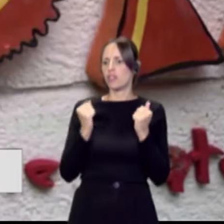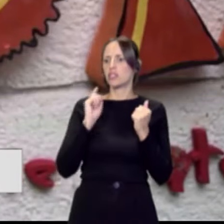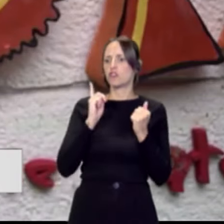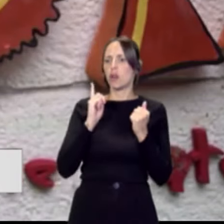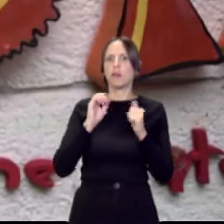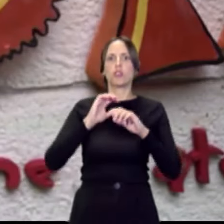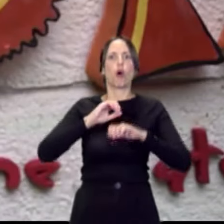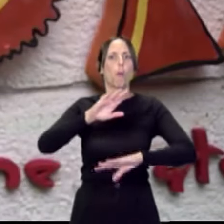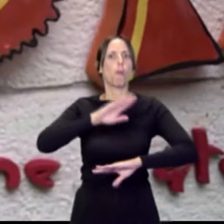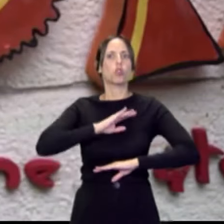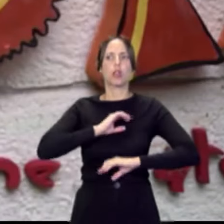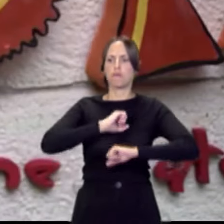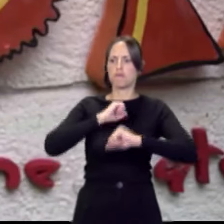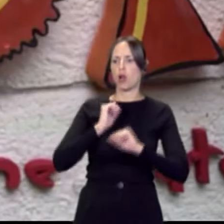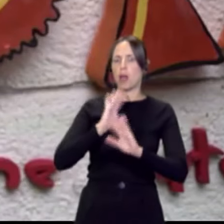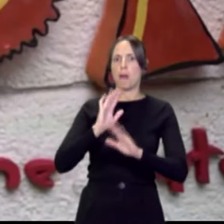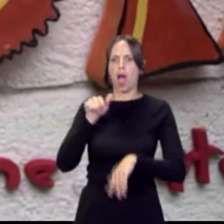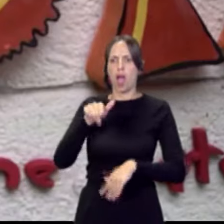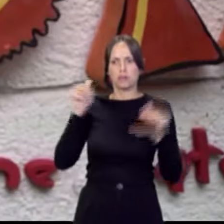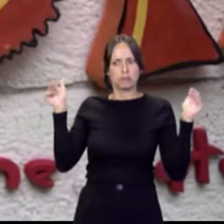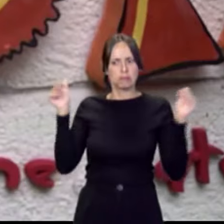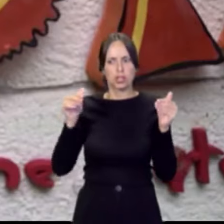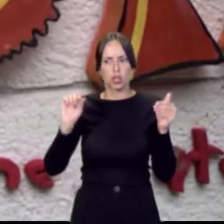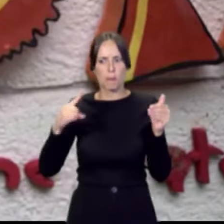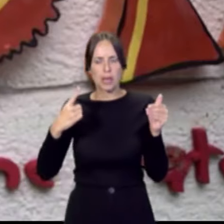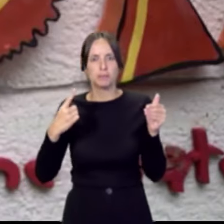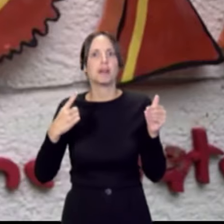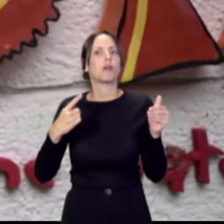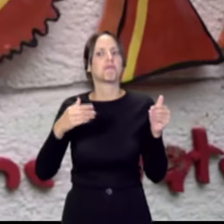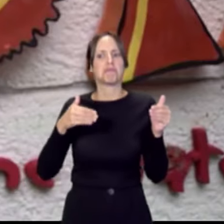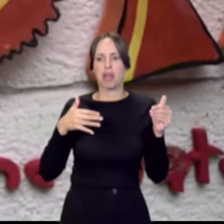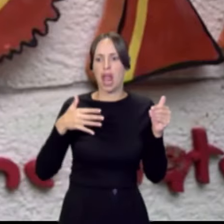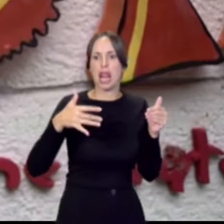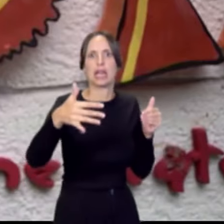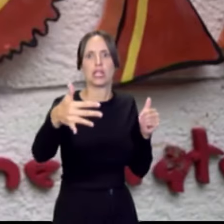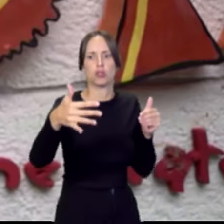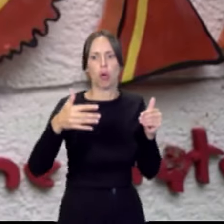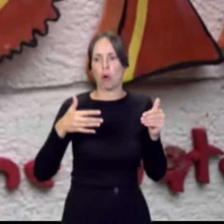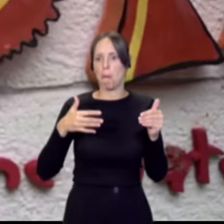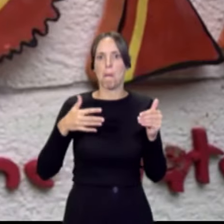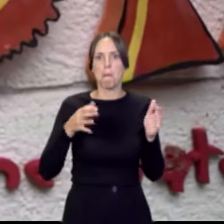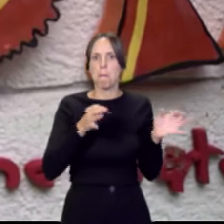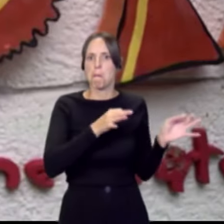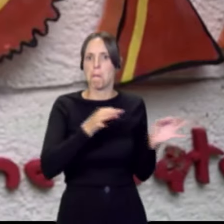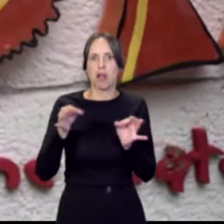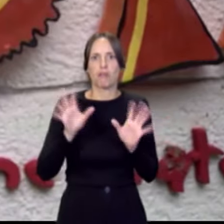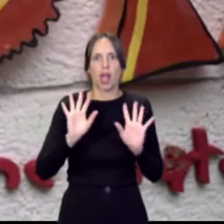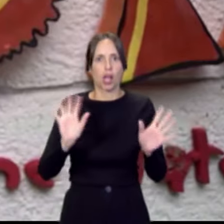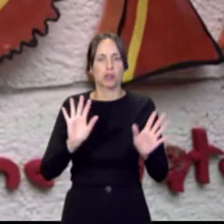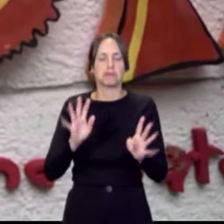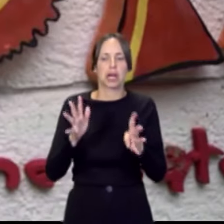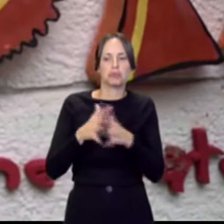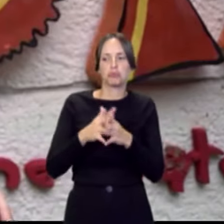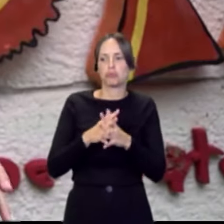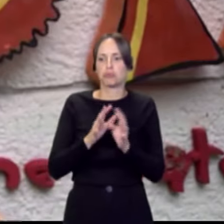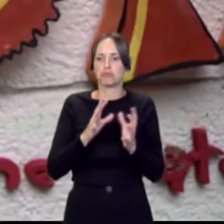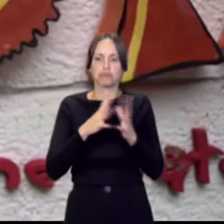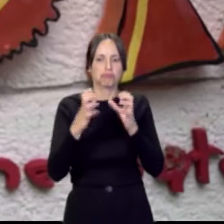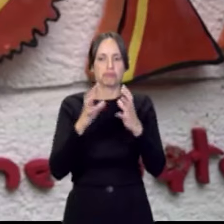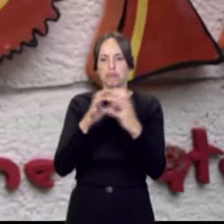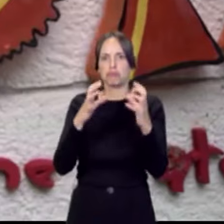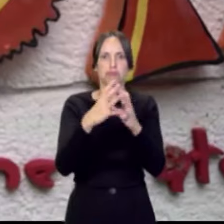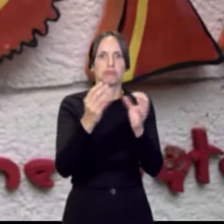que es normalmente donde va el foco, sino que creo que el equipo en todas las líneas, en estructura, pues está trabajando bastante bien para conseguir sobre